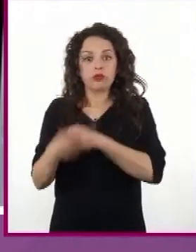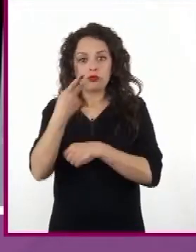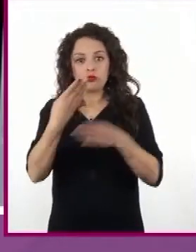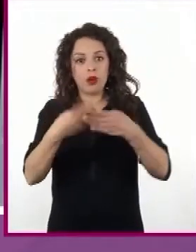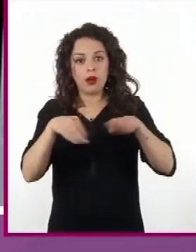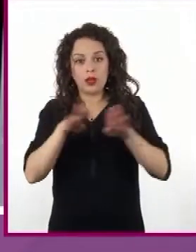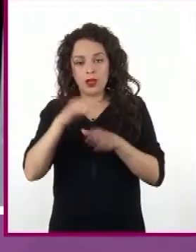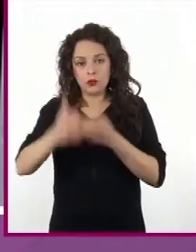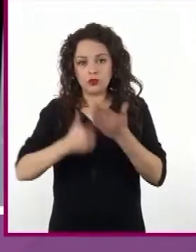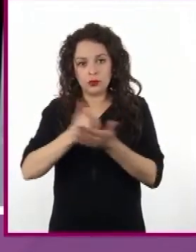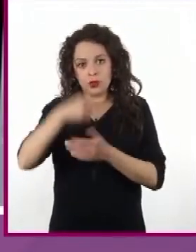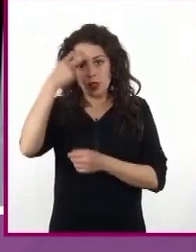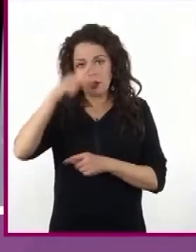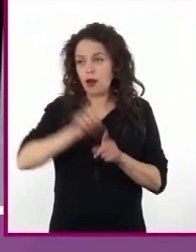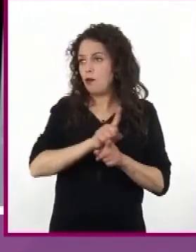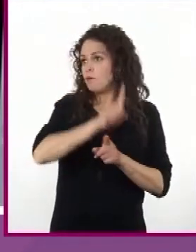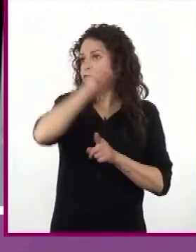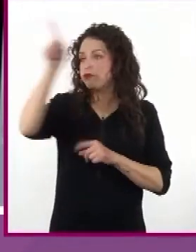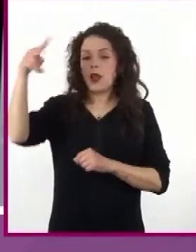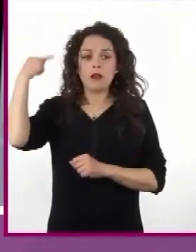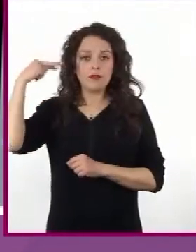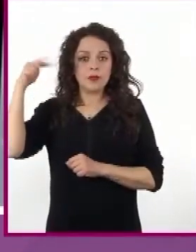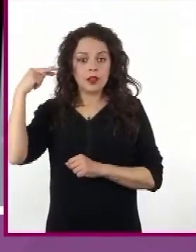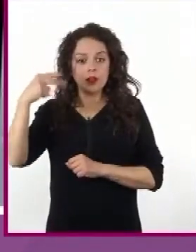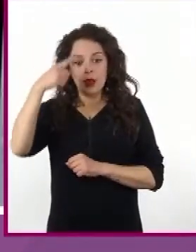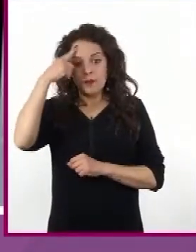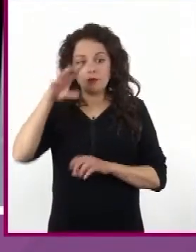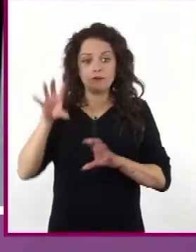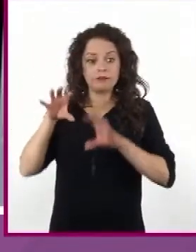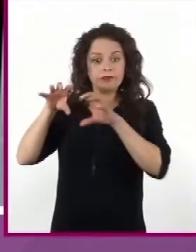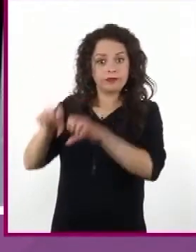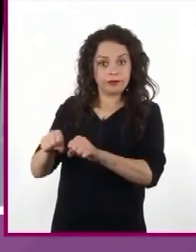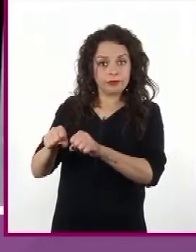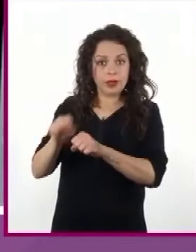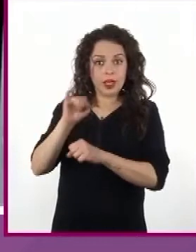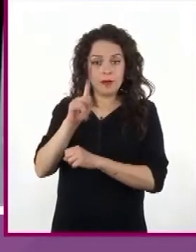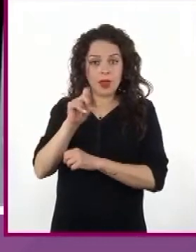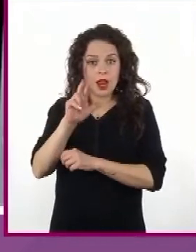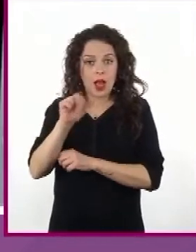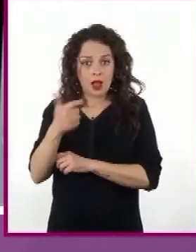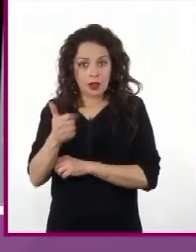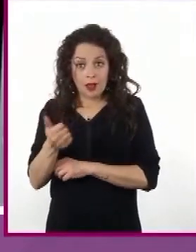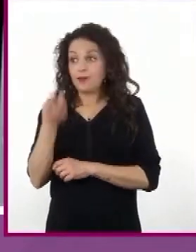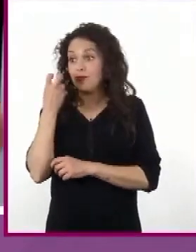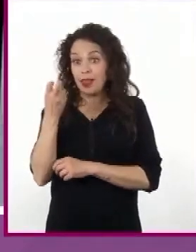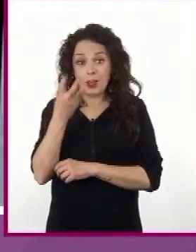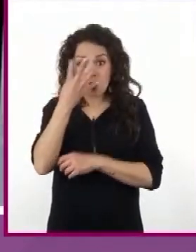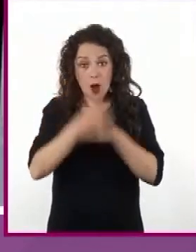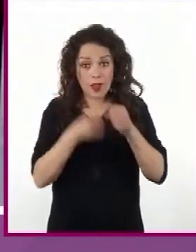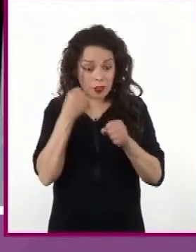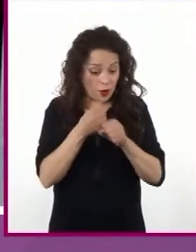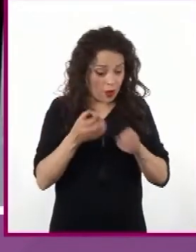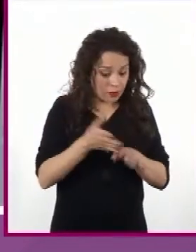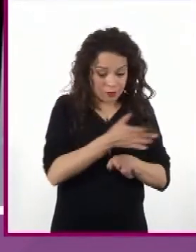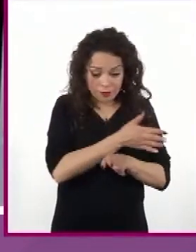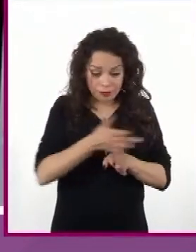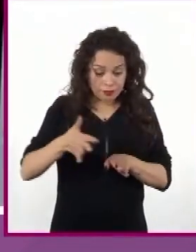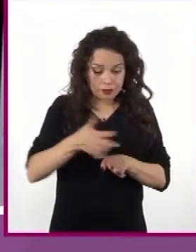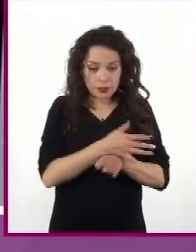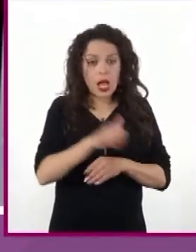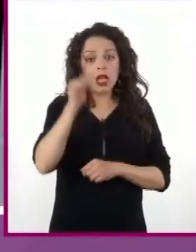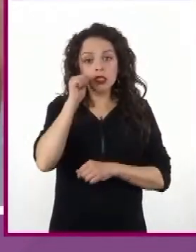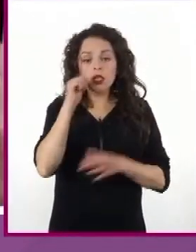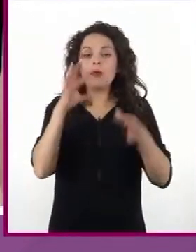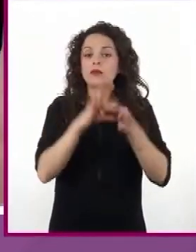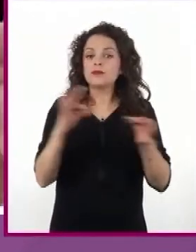la Ciudad de México a Veracruz y tome el Ipiranga. Estos 4 años, por supuesto, están todo el tiempo refiriendo